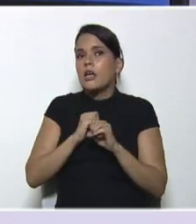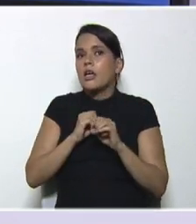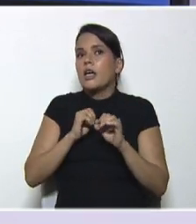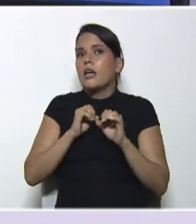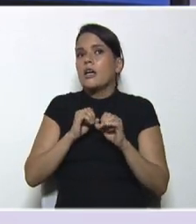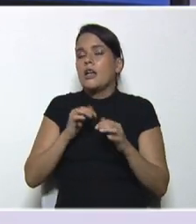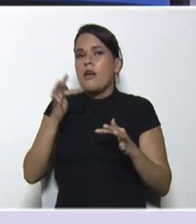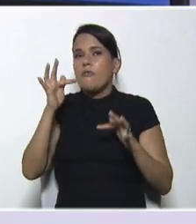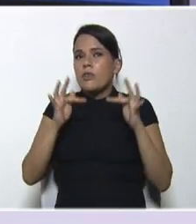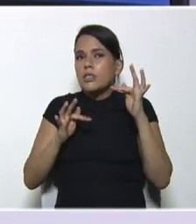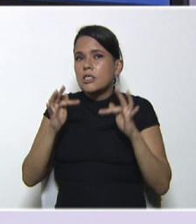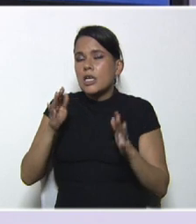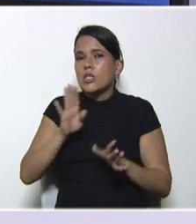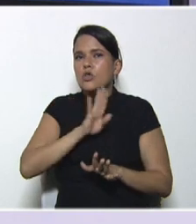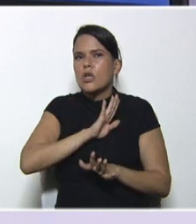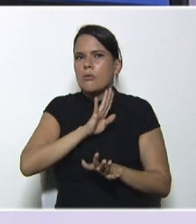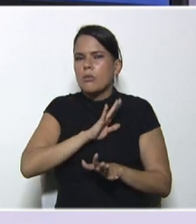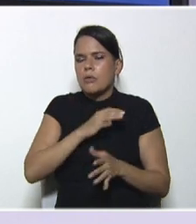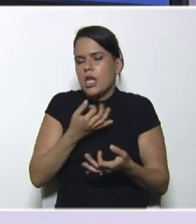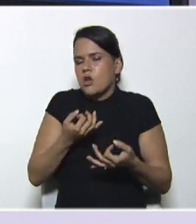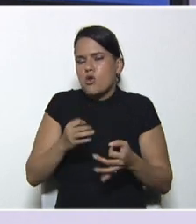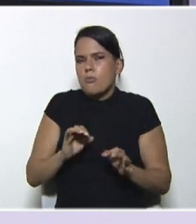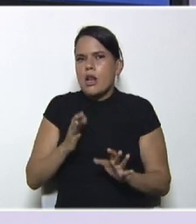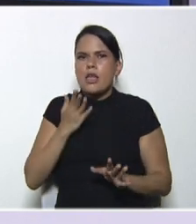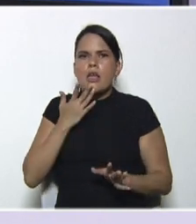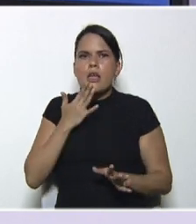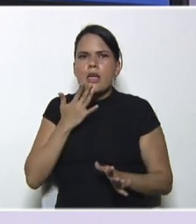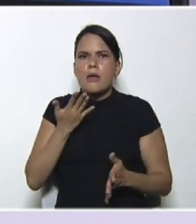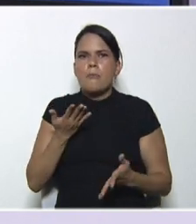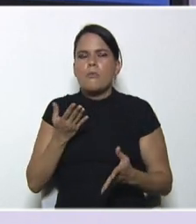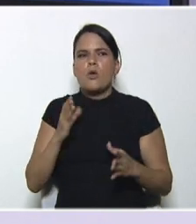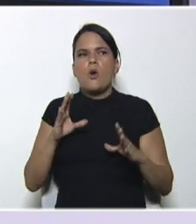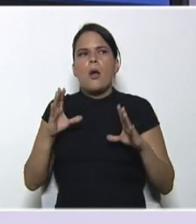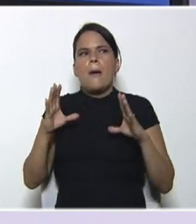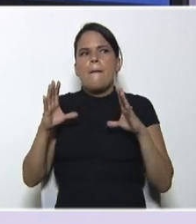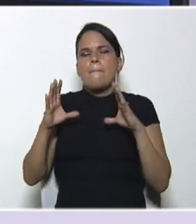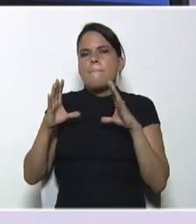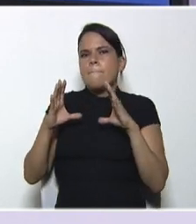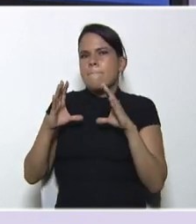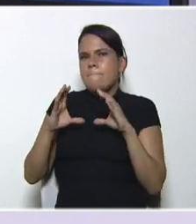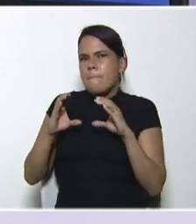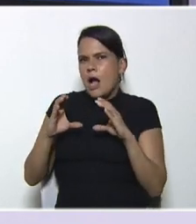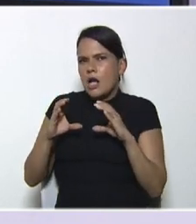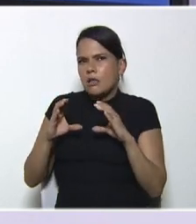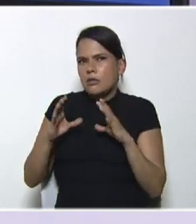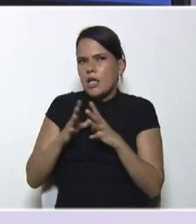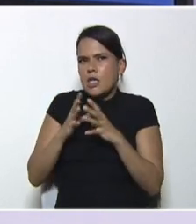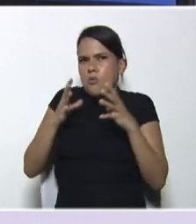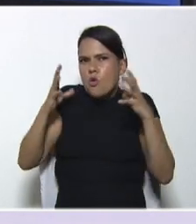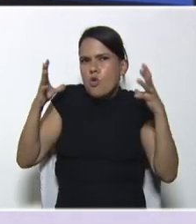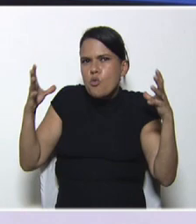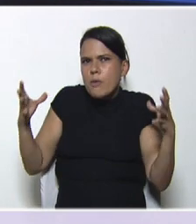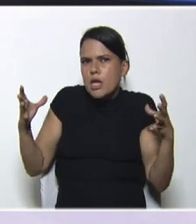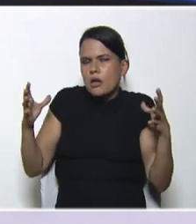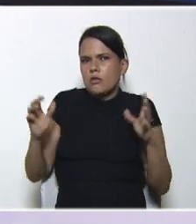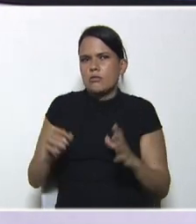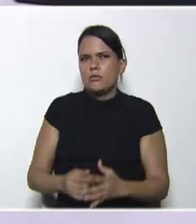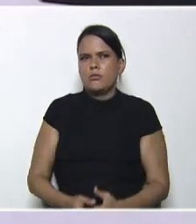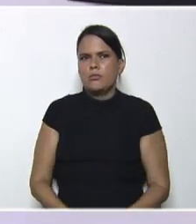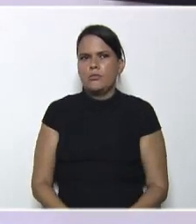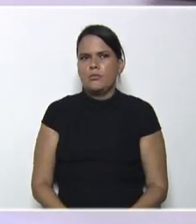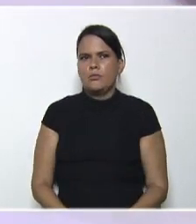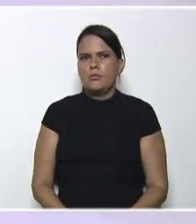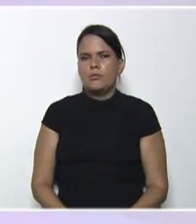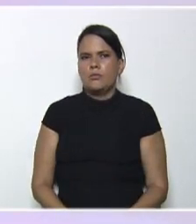Las físicas son las propiedades generales, en este caso masa y volumen, es decir, todo lo que nos rodea. En este caso nos vamos para